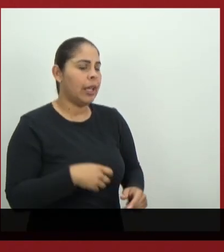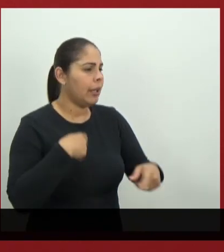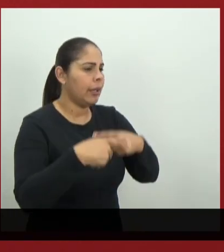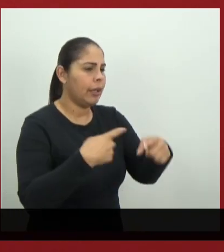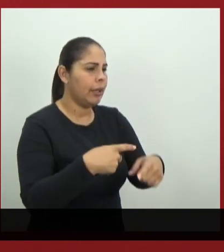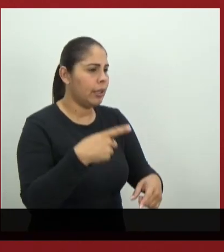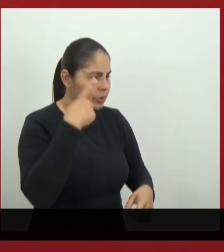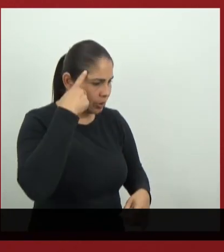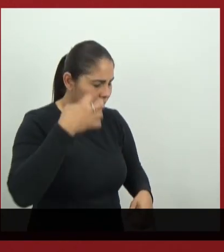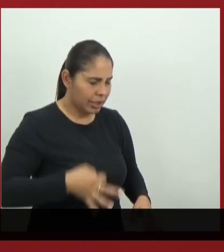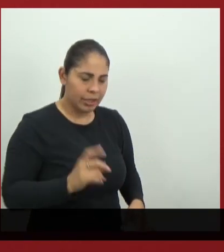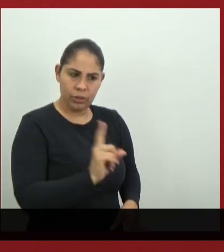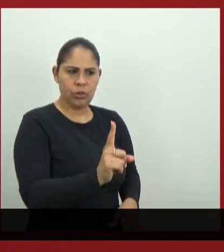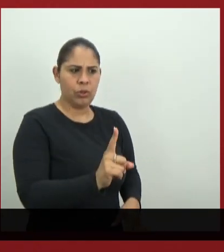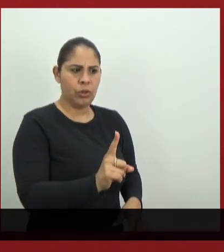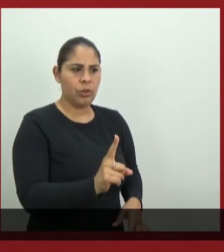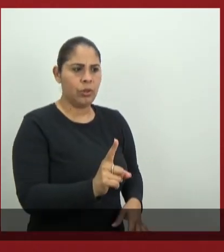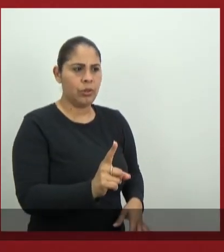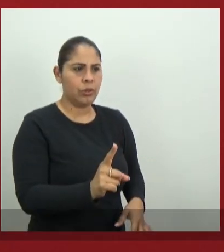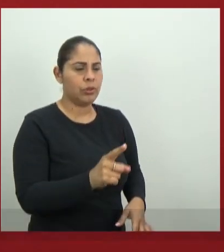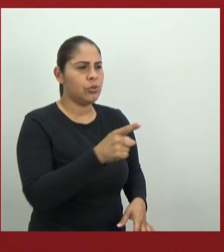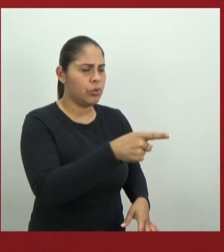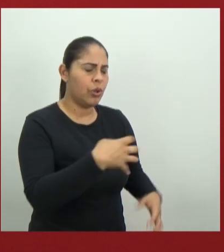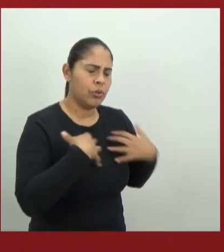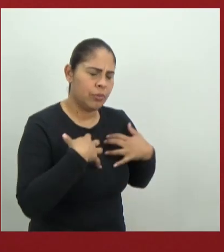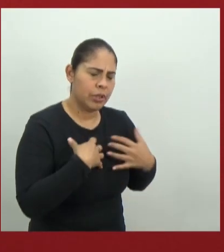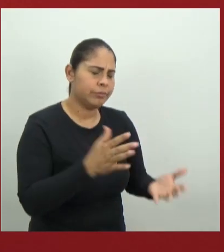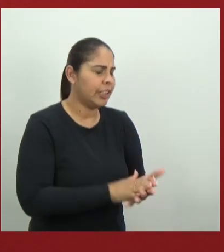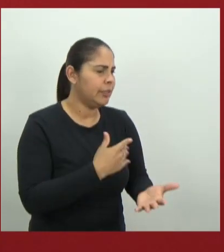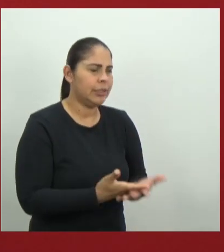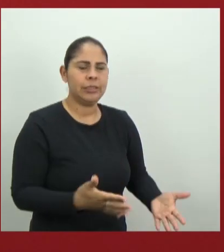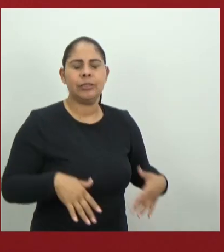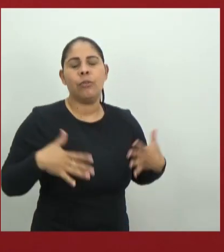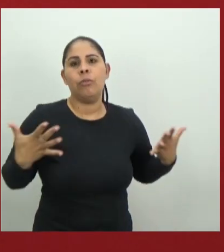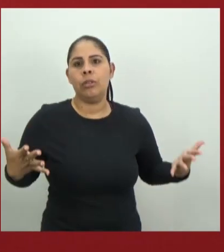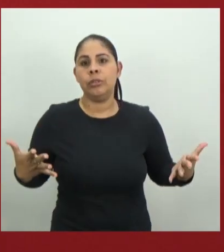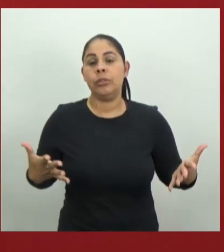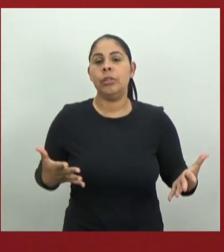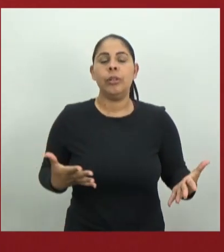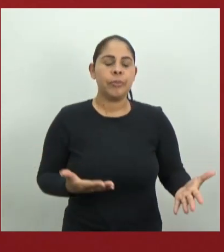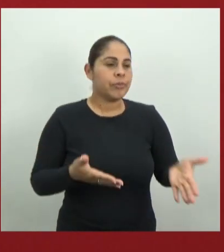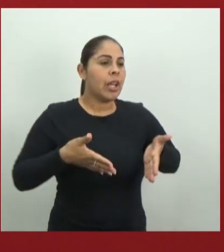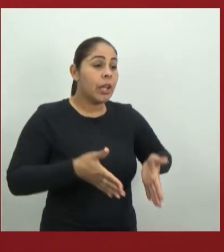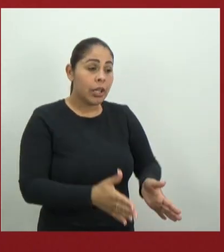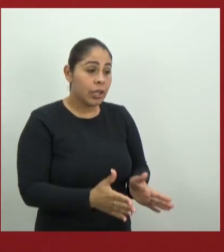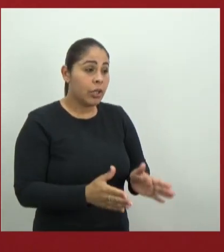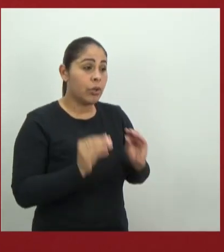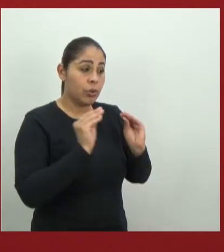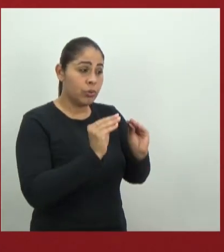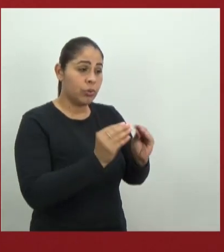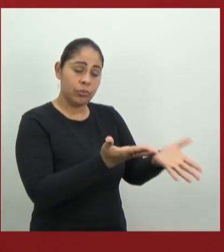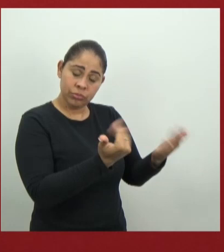he de soportar? Traédmelo. Y se lo trajeron. Y cuando el espíritu vio a